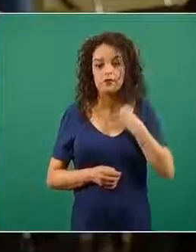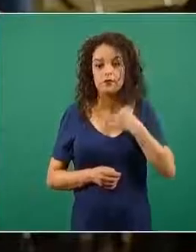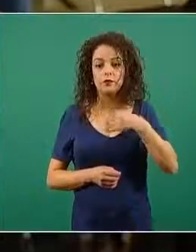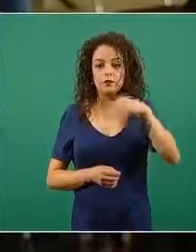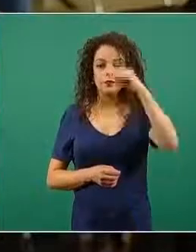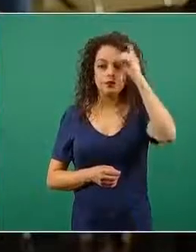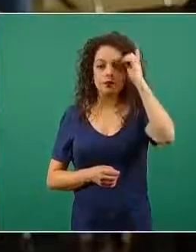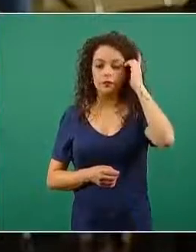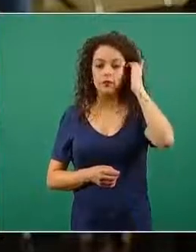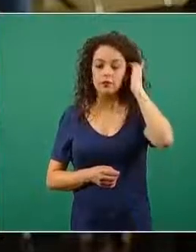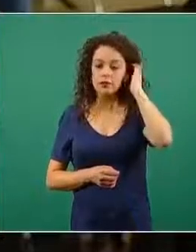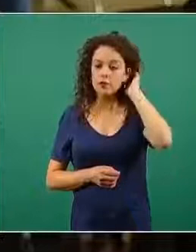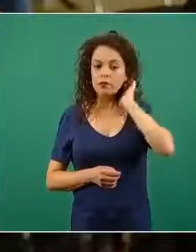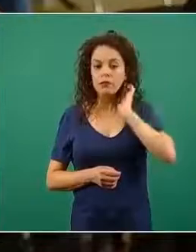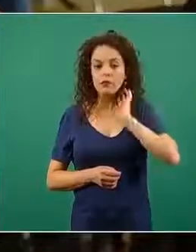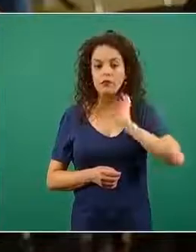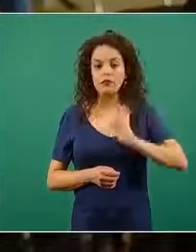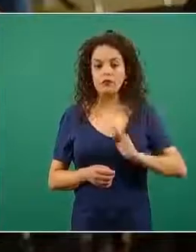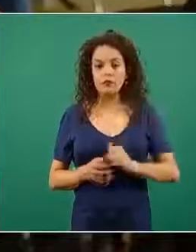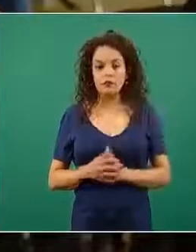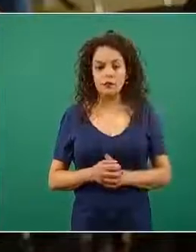dinero en algo que no? La